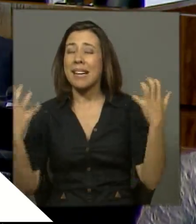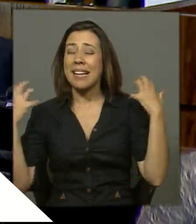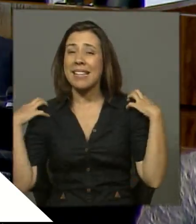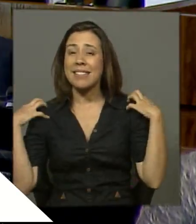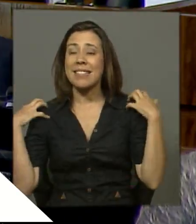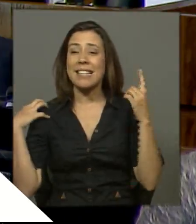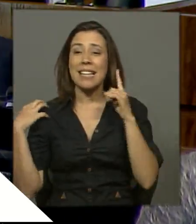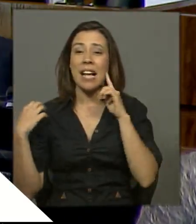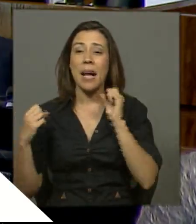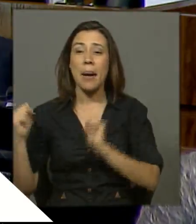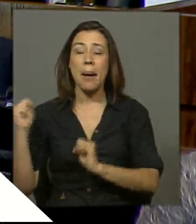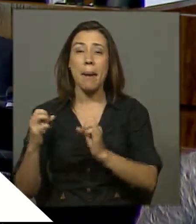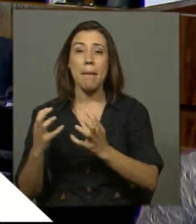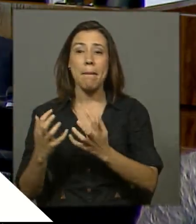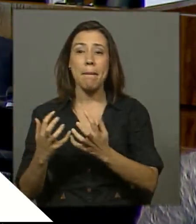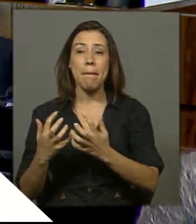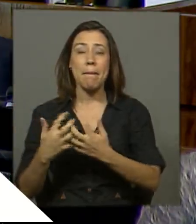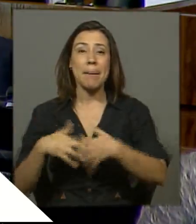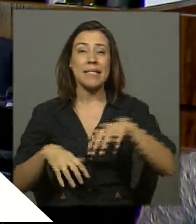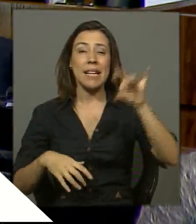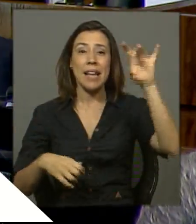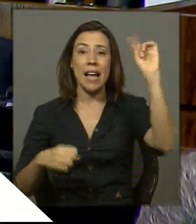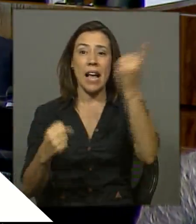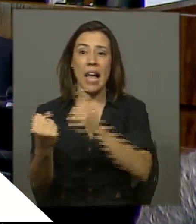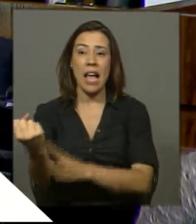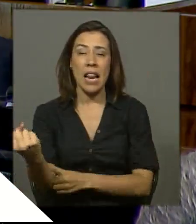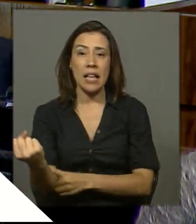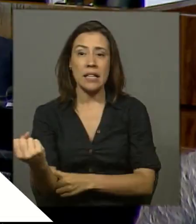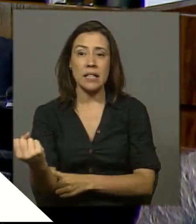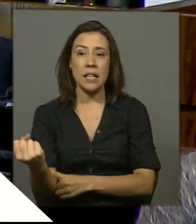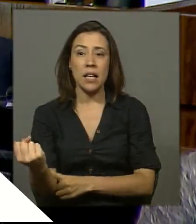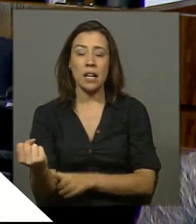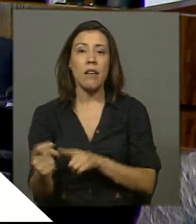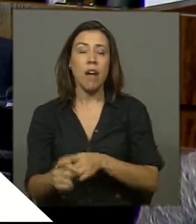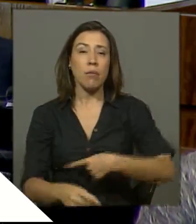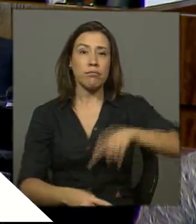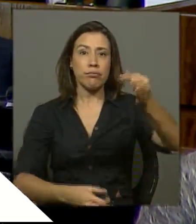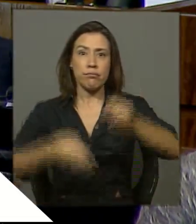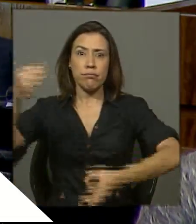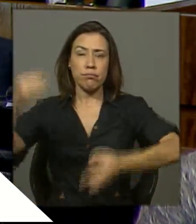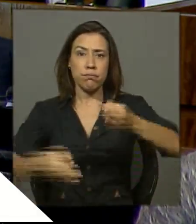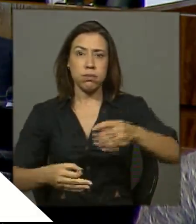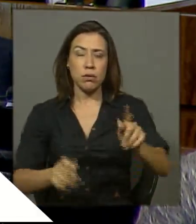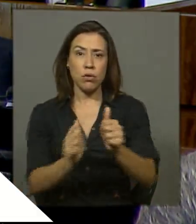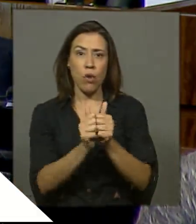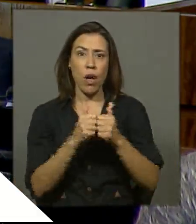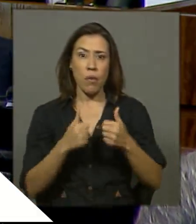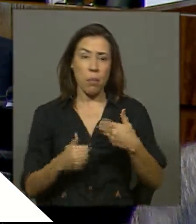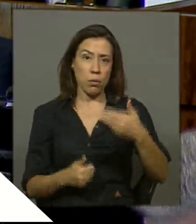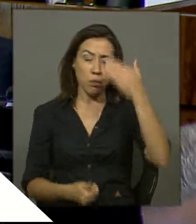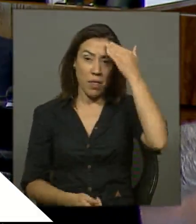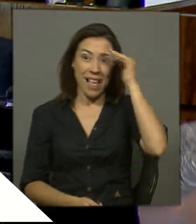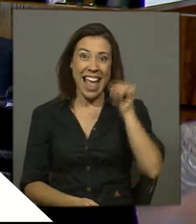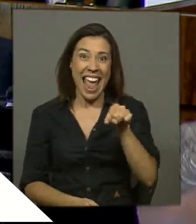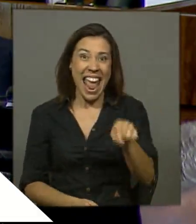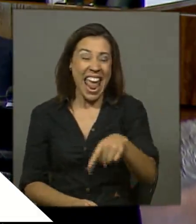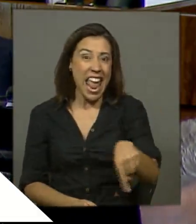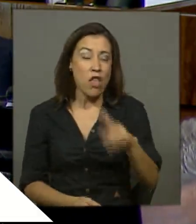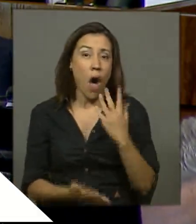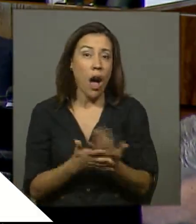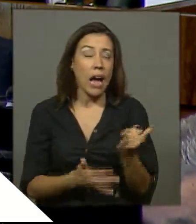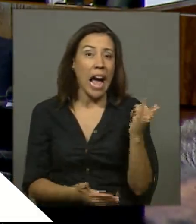la tiene la compañía general de Electricidad que van a ser formalizado su ejecutivos en los próximos días porque ahí hay una